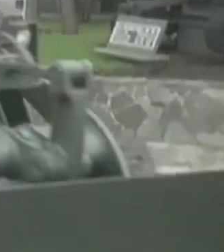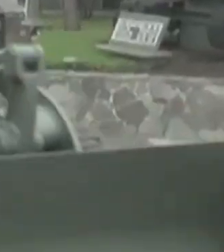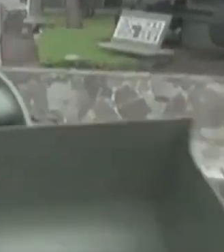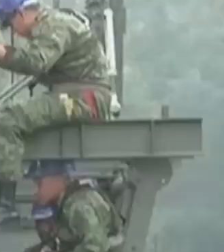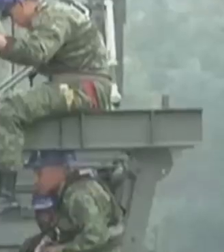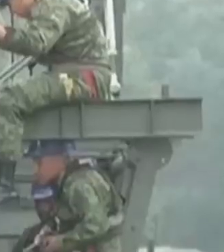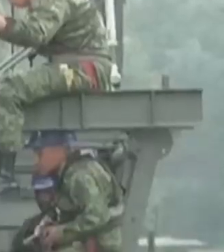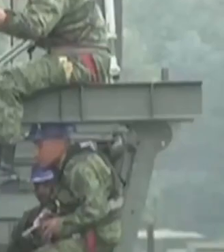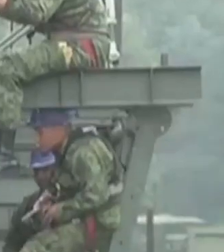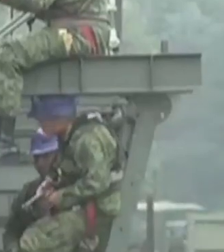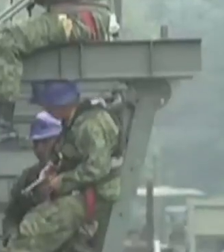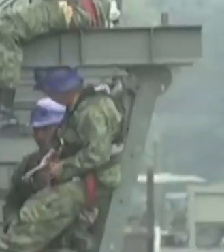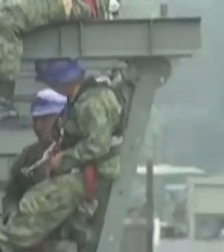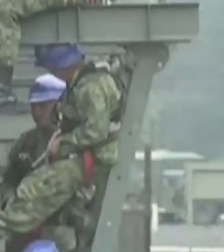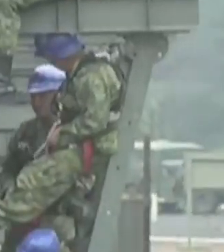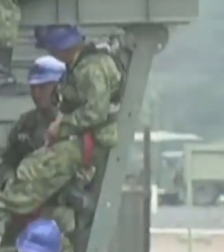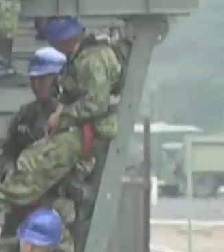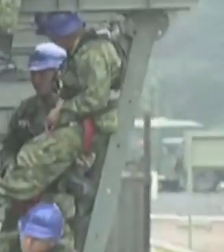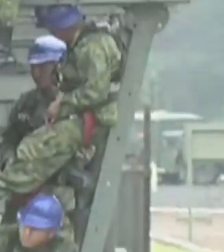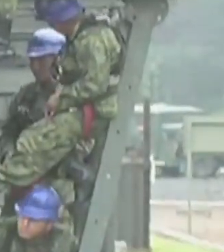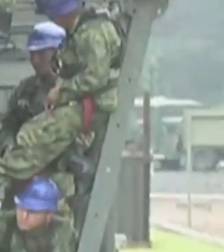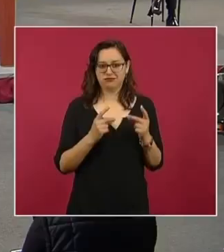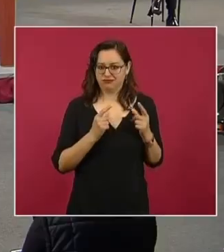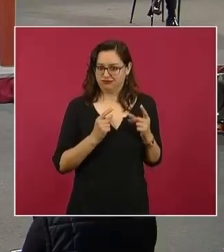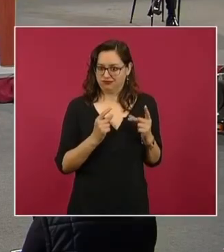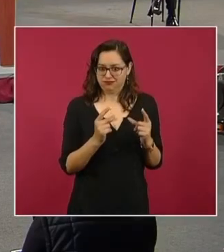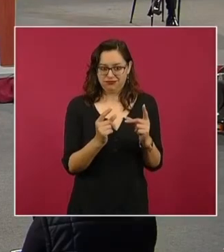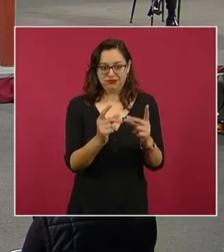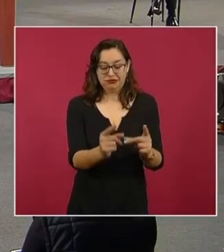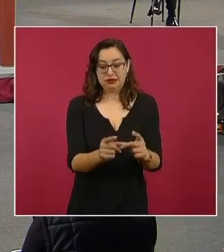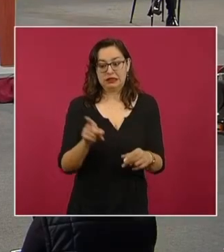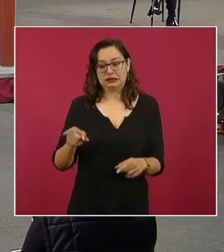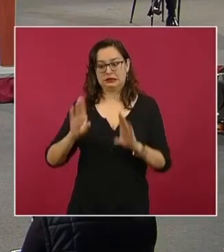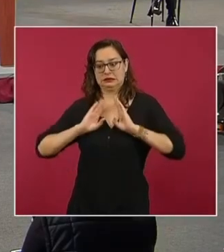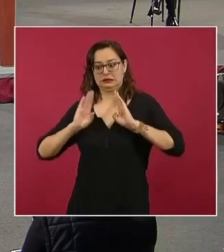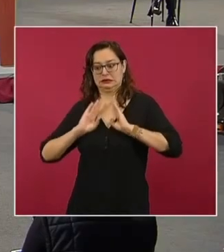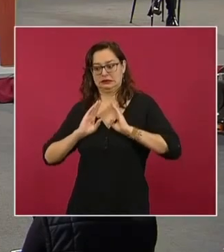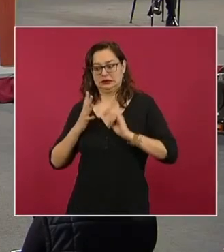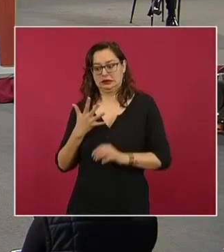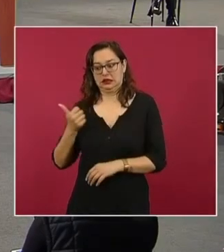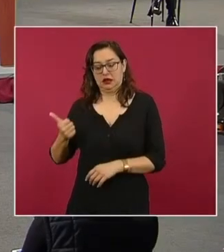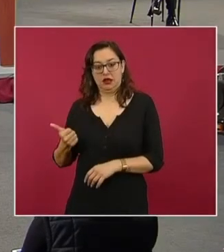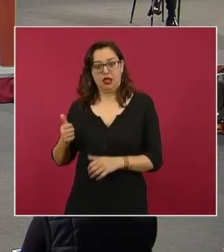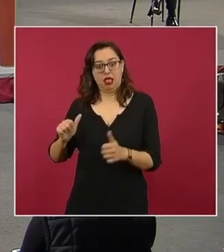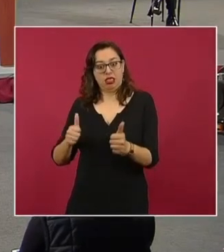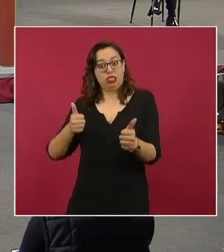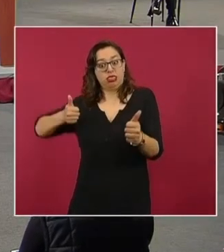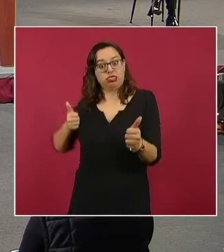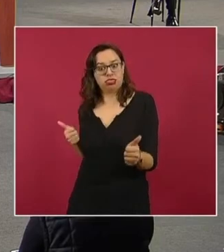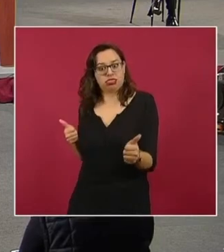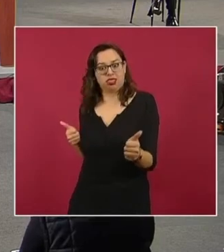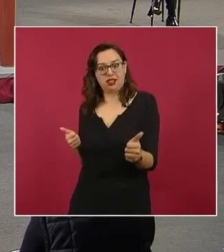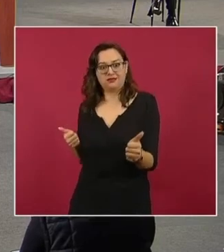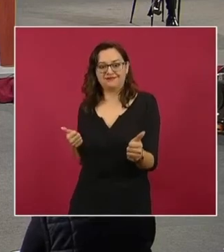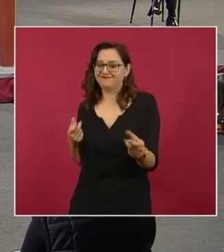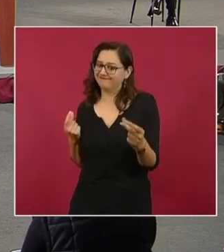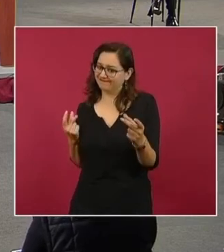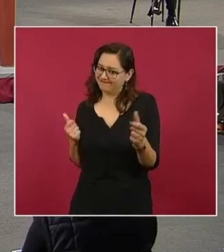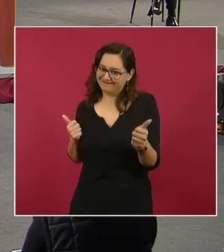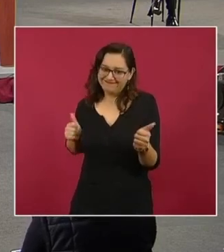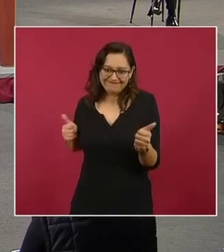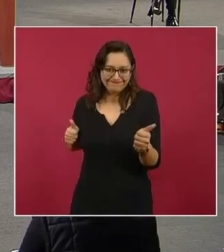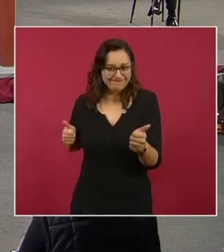las empresas y terminar al mismo tiempo que las empresas, que ya llevan